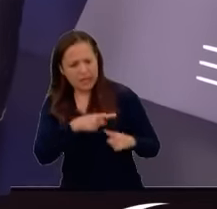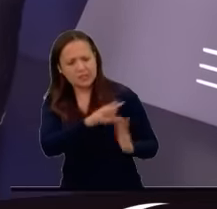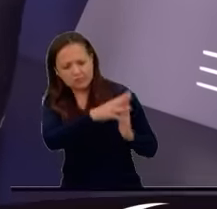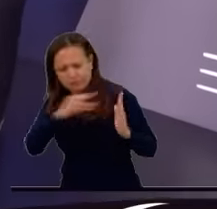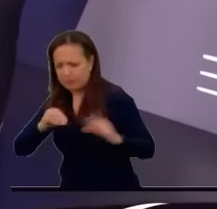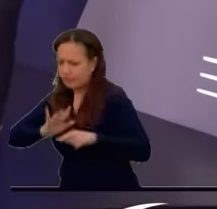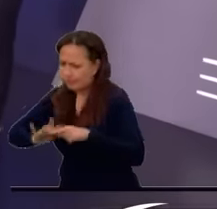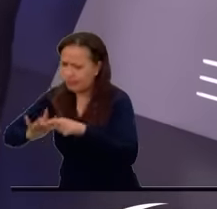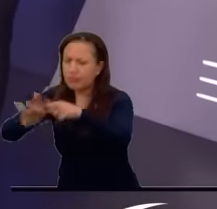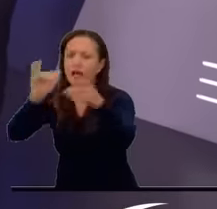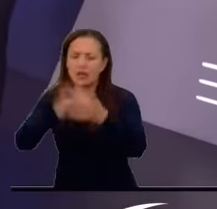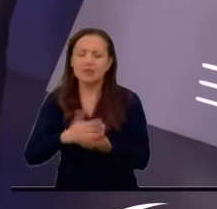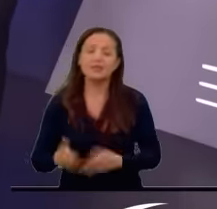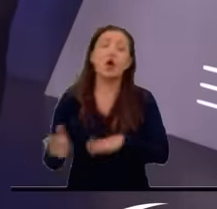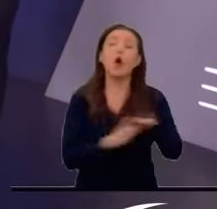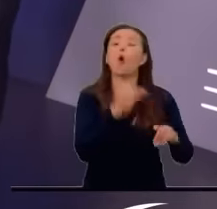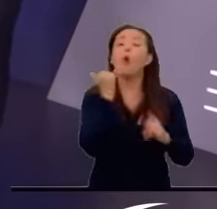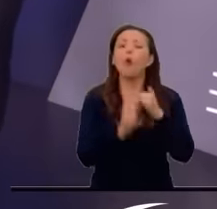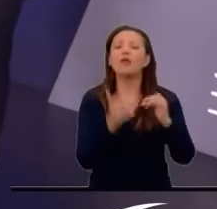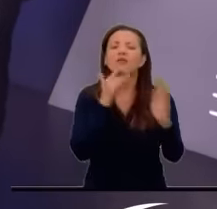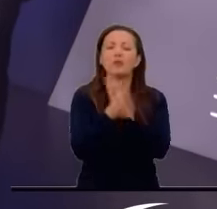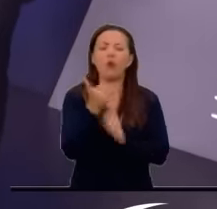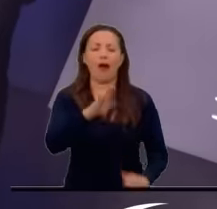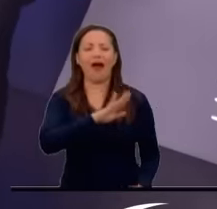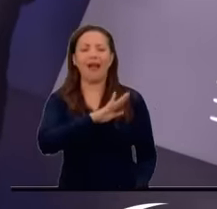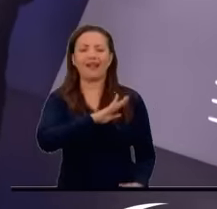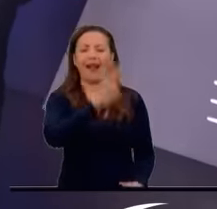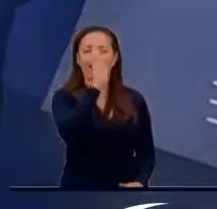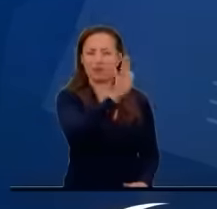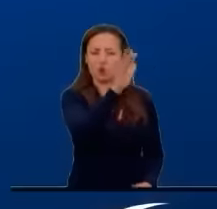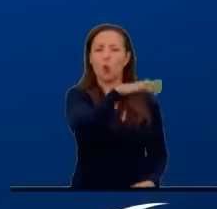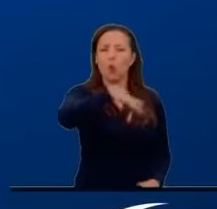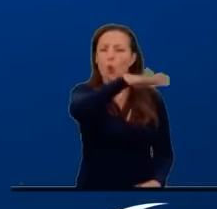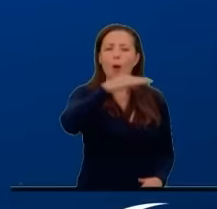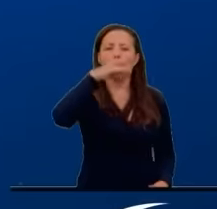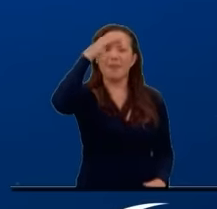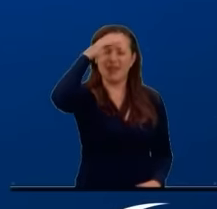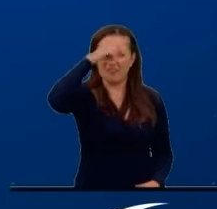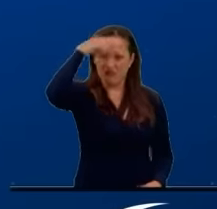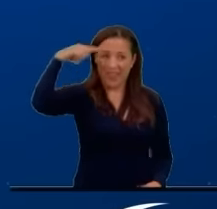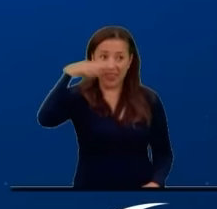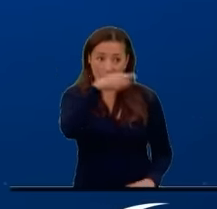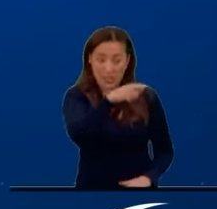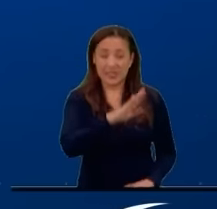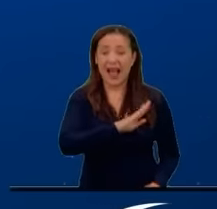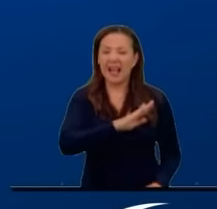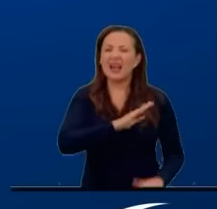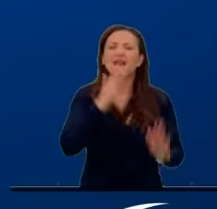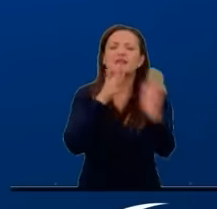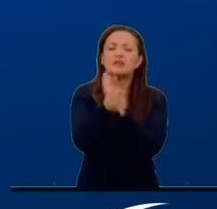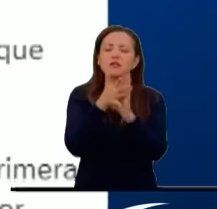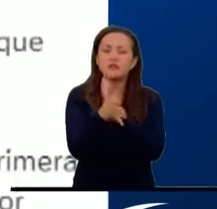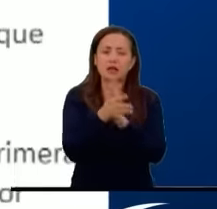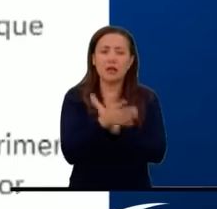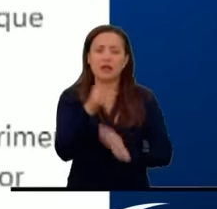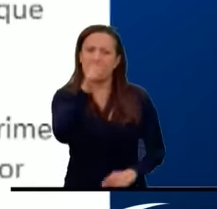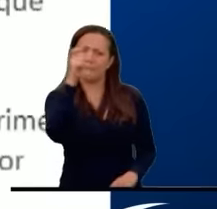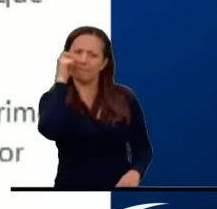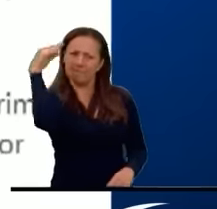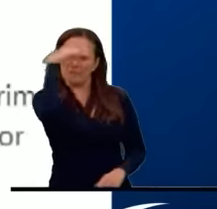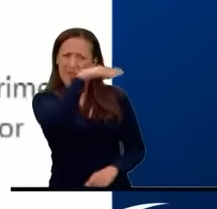sociales con lo que dijo el alcalde de Medellín, Federico Gutiérrez. Ahí el alcalde menciona que al presidente Petro